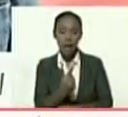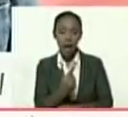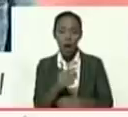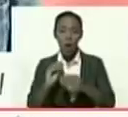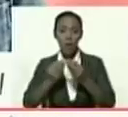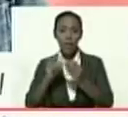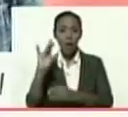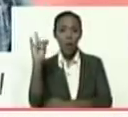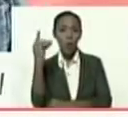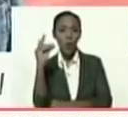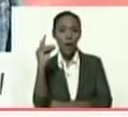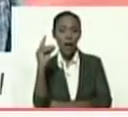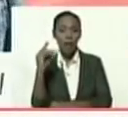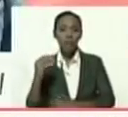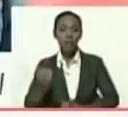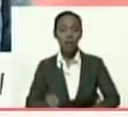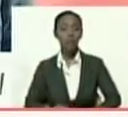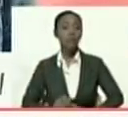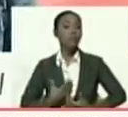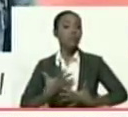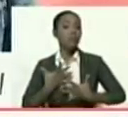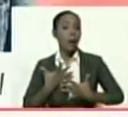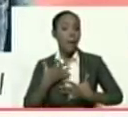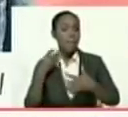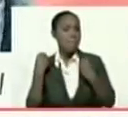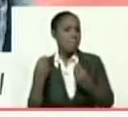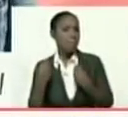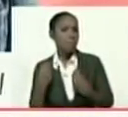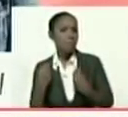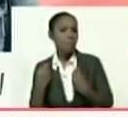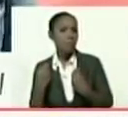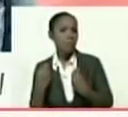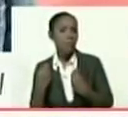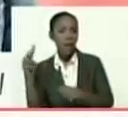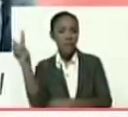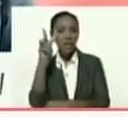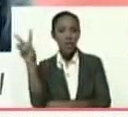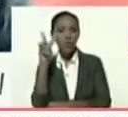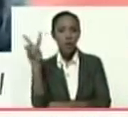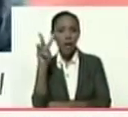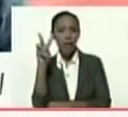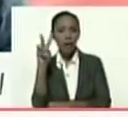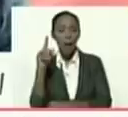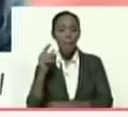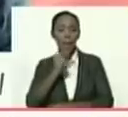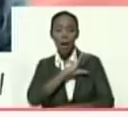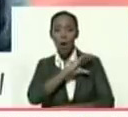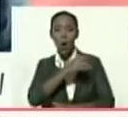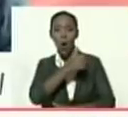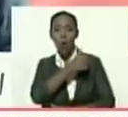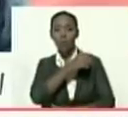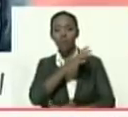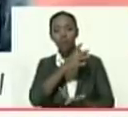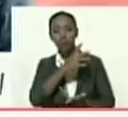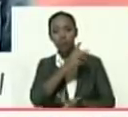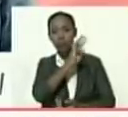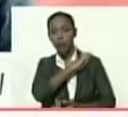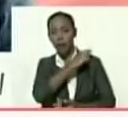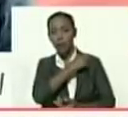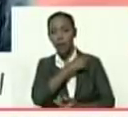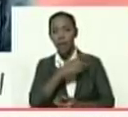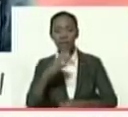Bolivia debía ser inspiración justamente para Venezuela, para los dirigentes de la